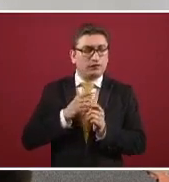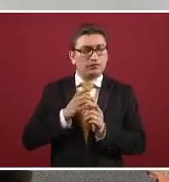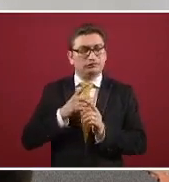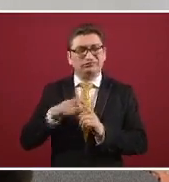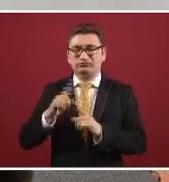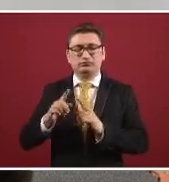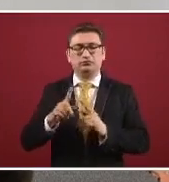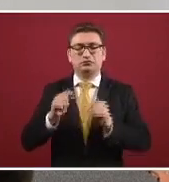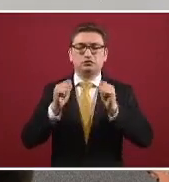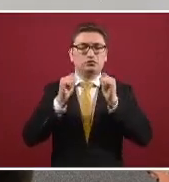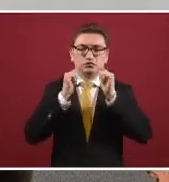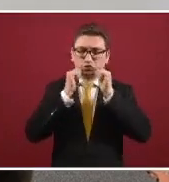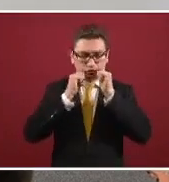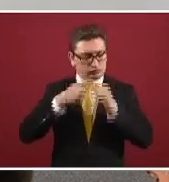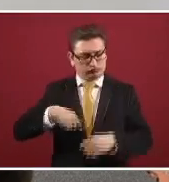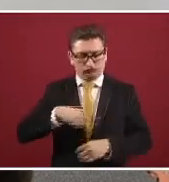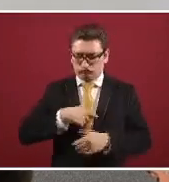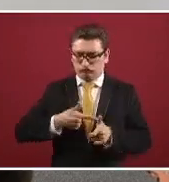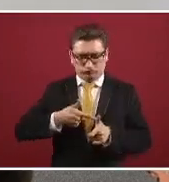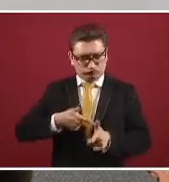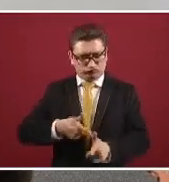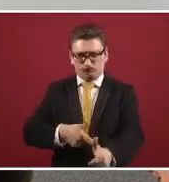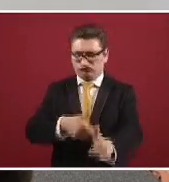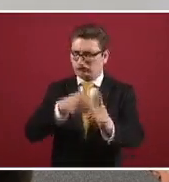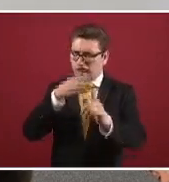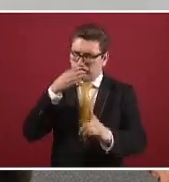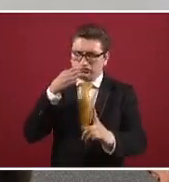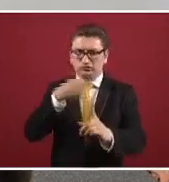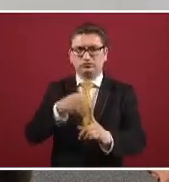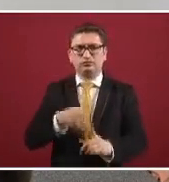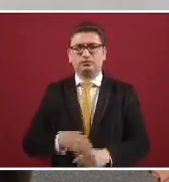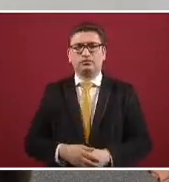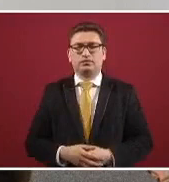no vamos a ceder. Ya saben, además,